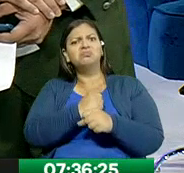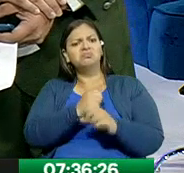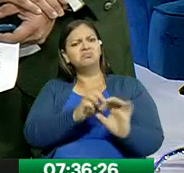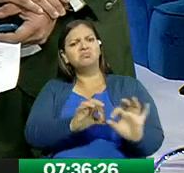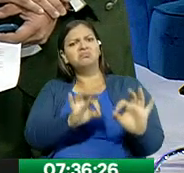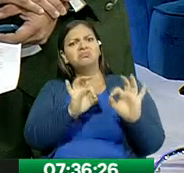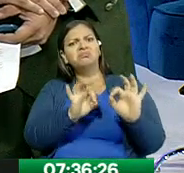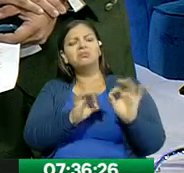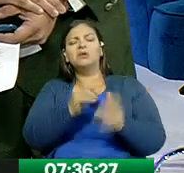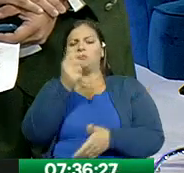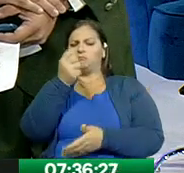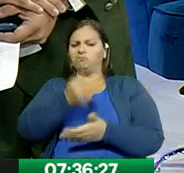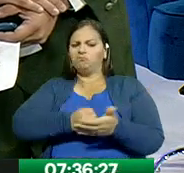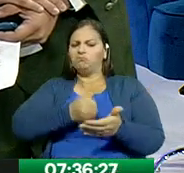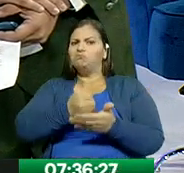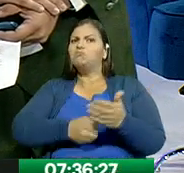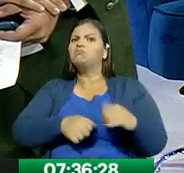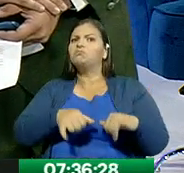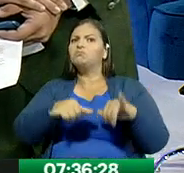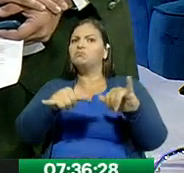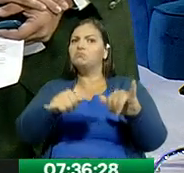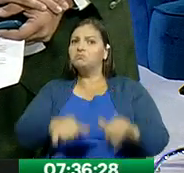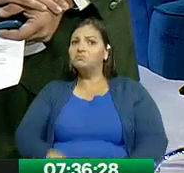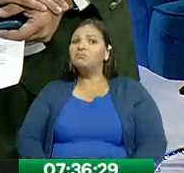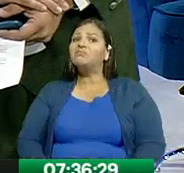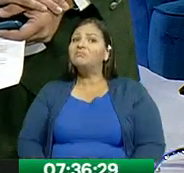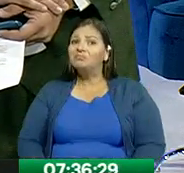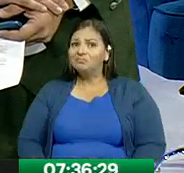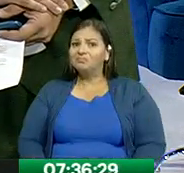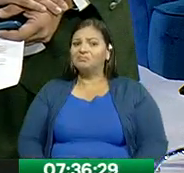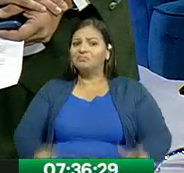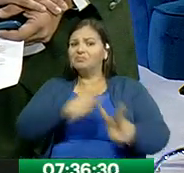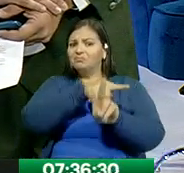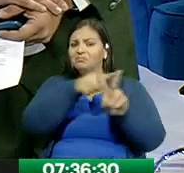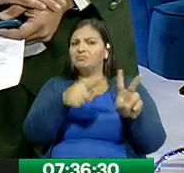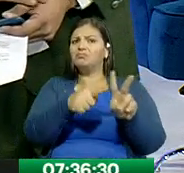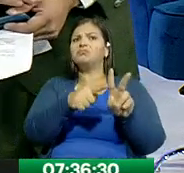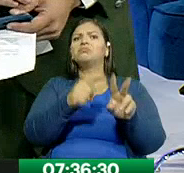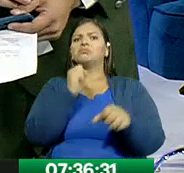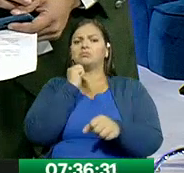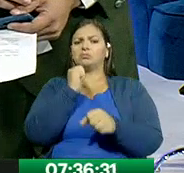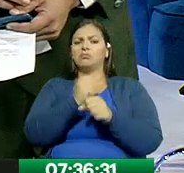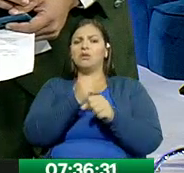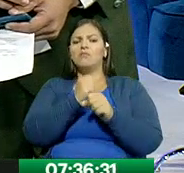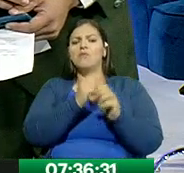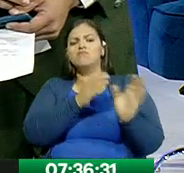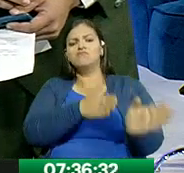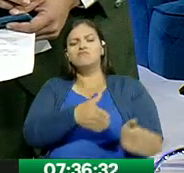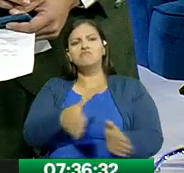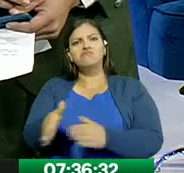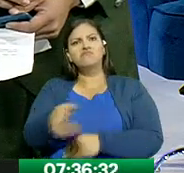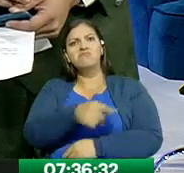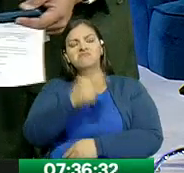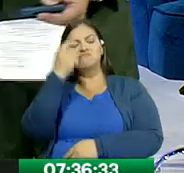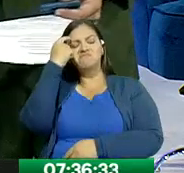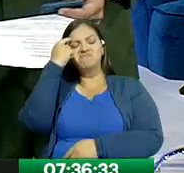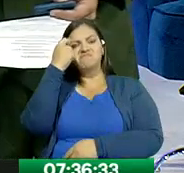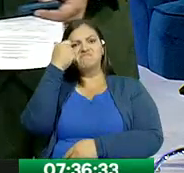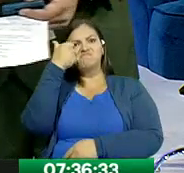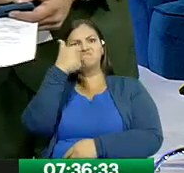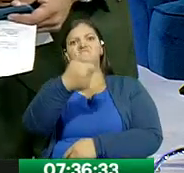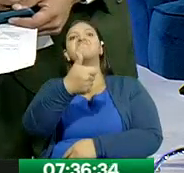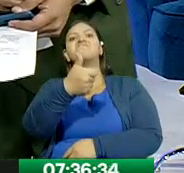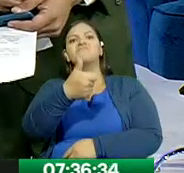Ellos han logrado emprender y cumplir los objetivos propuestos utilizando sus otros sentidos. Conozcamos